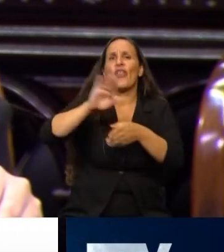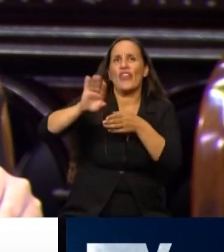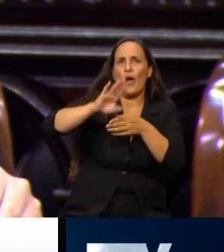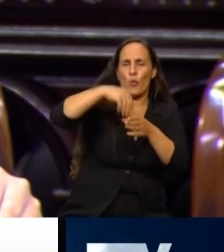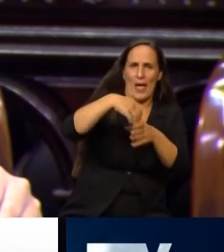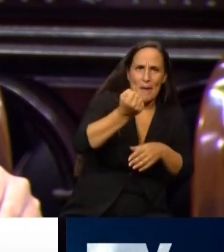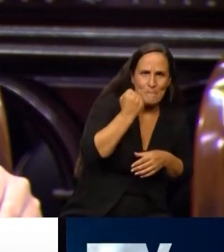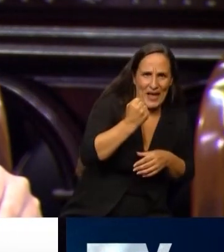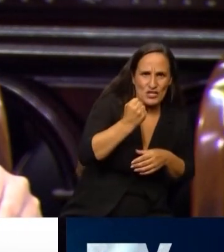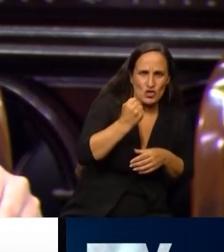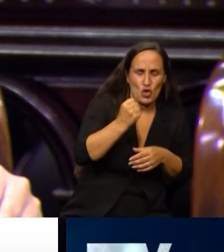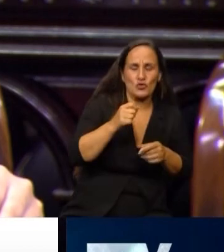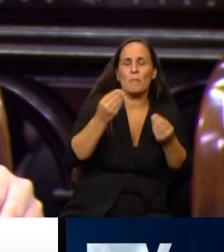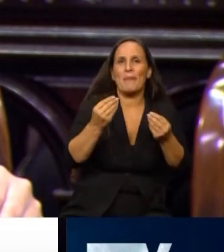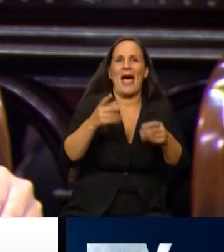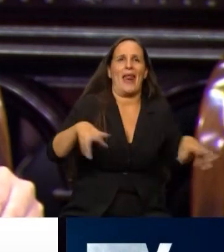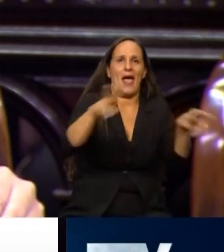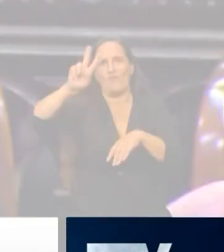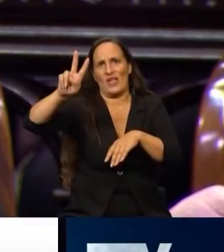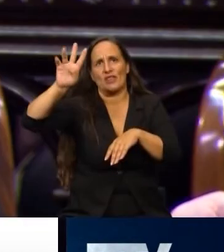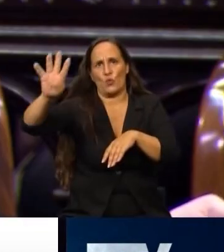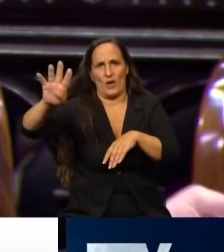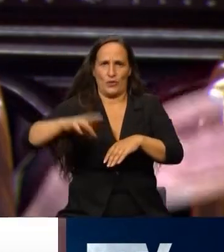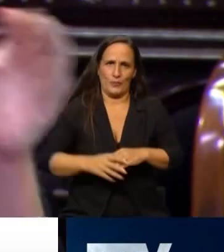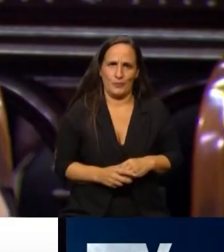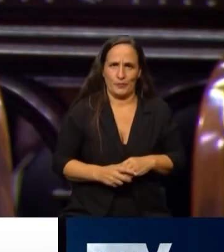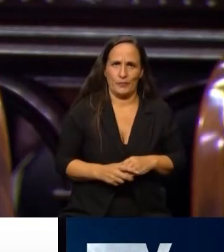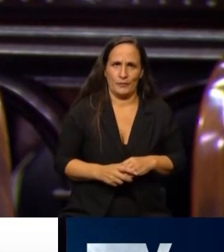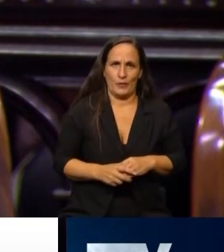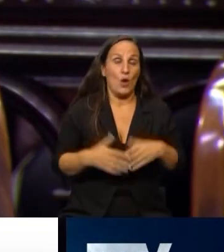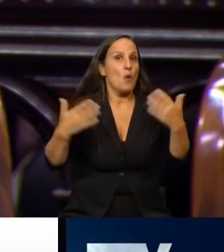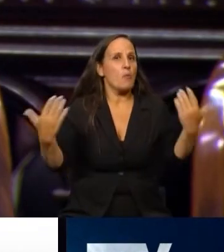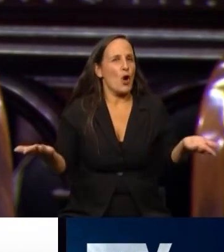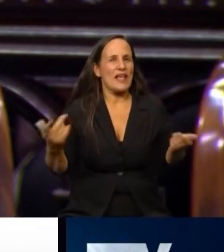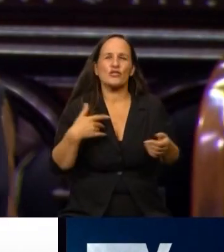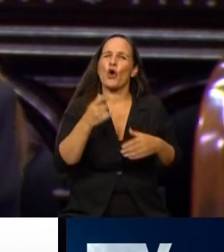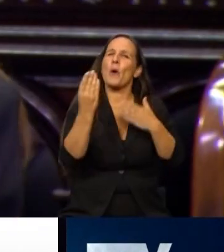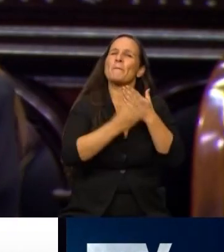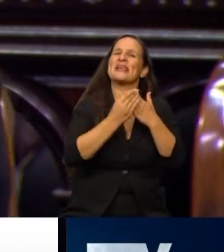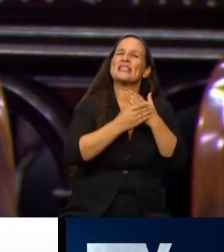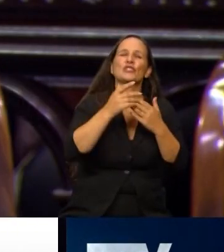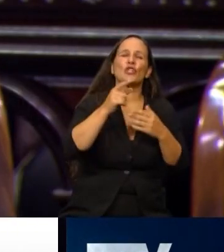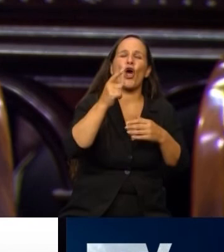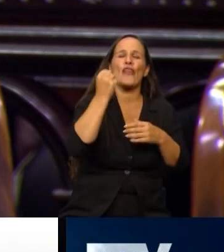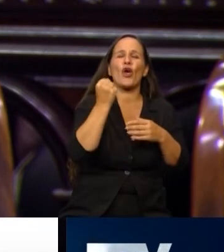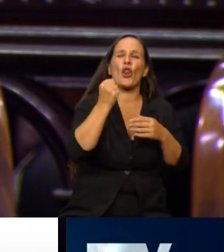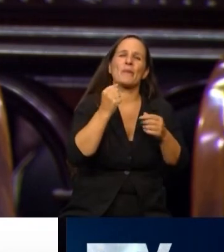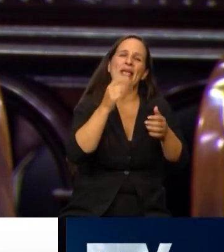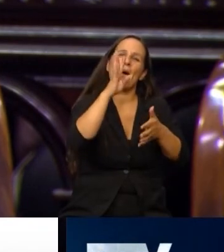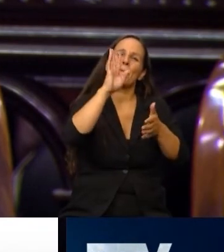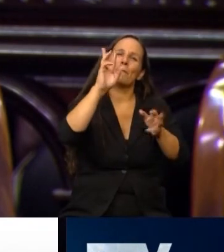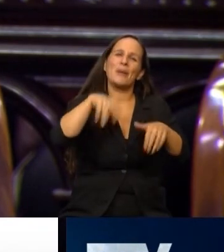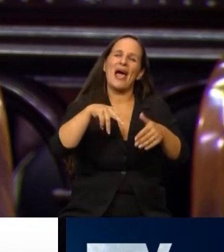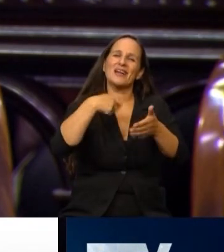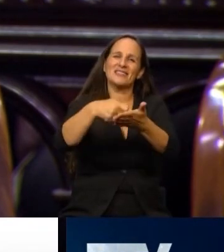pesos como vía de reducción del déficit fiscal. Por eso decimos que el programa que trajo el ministro es una bomba de tiempo y por eso no